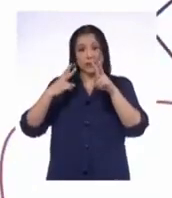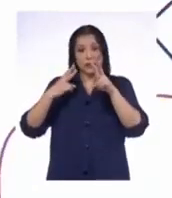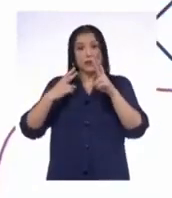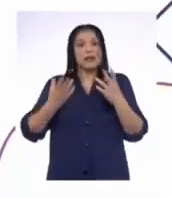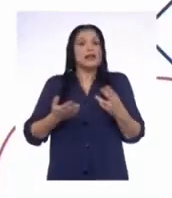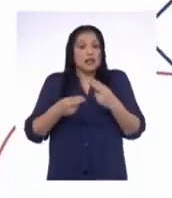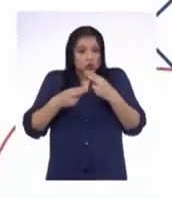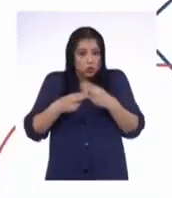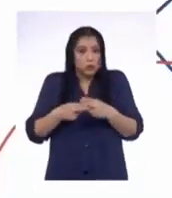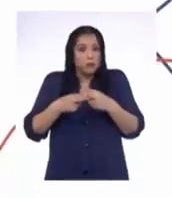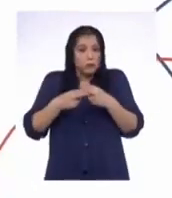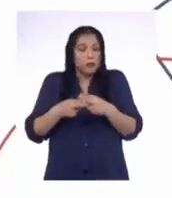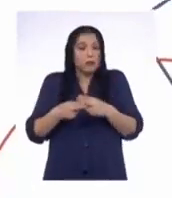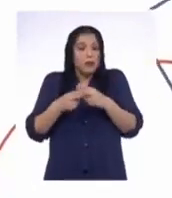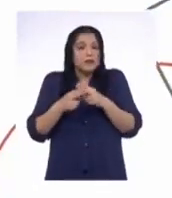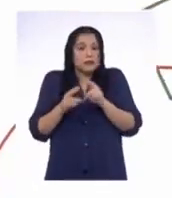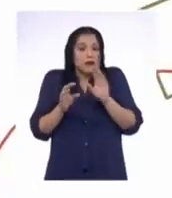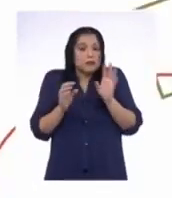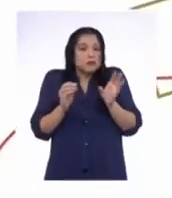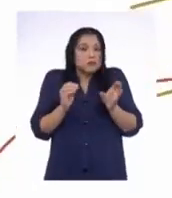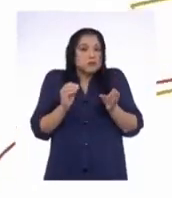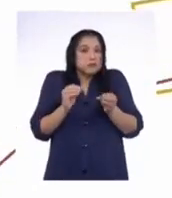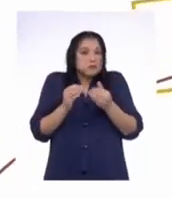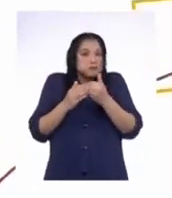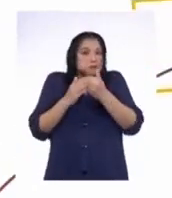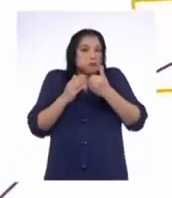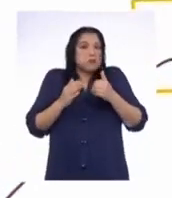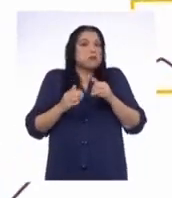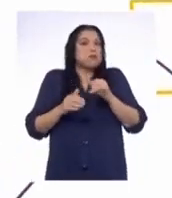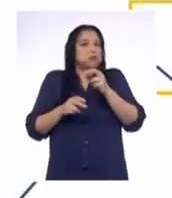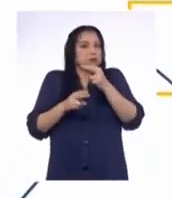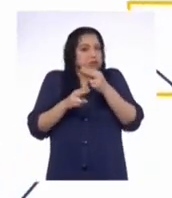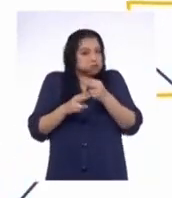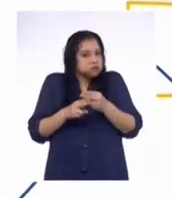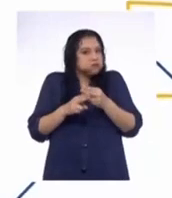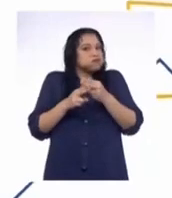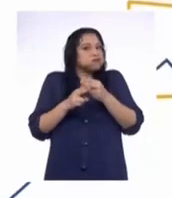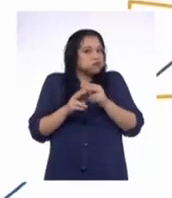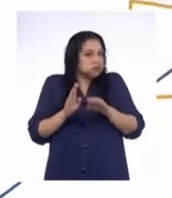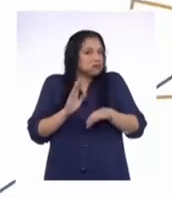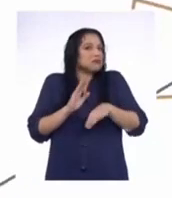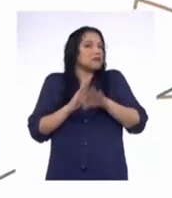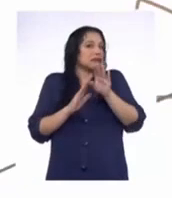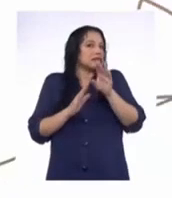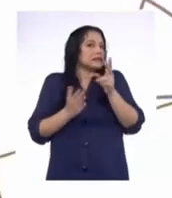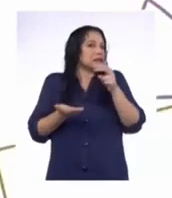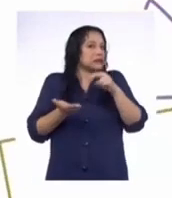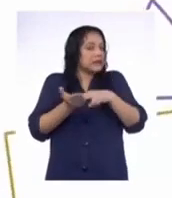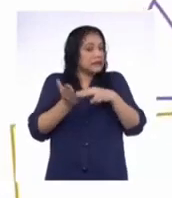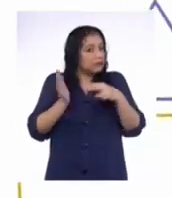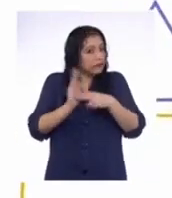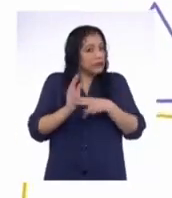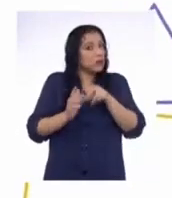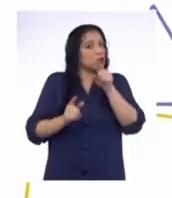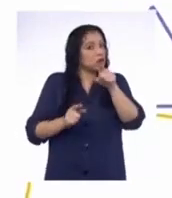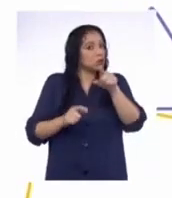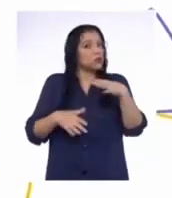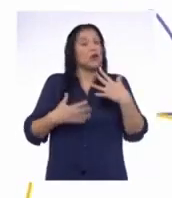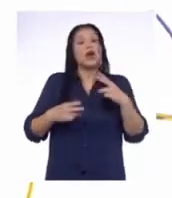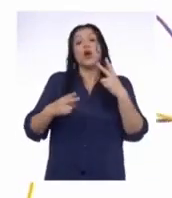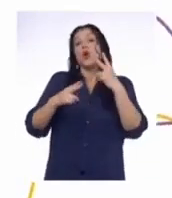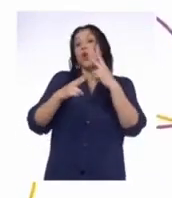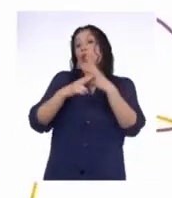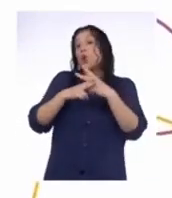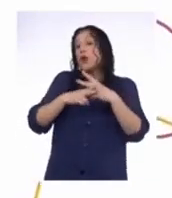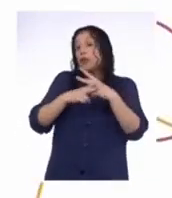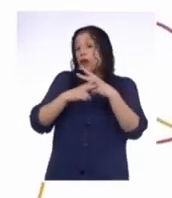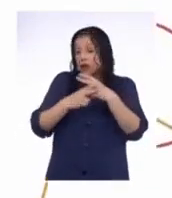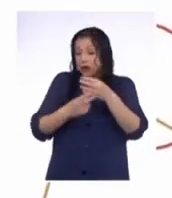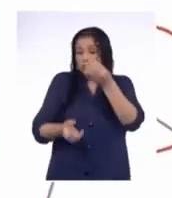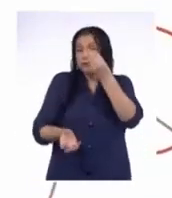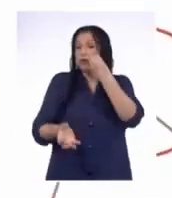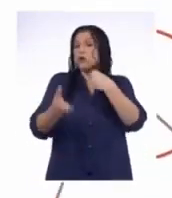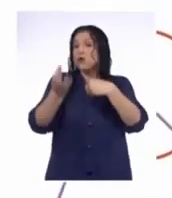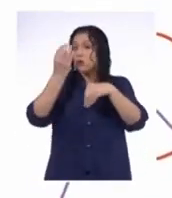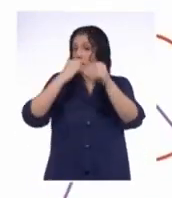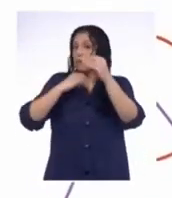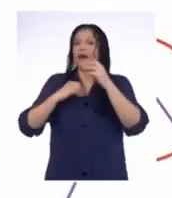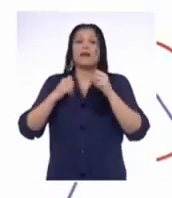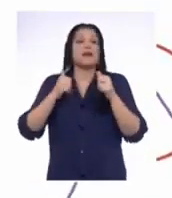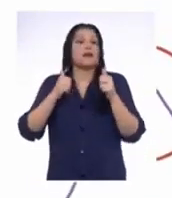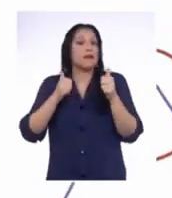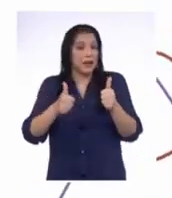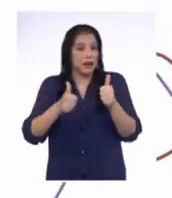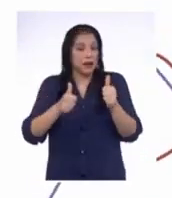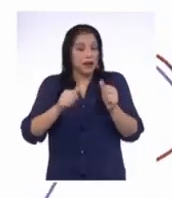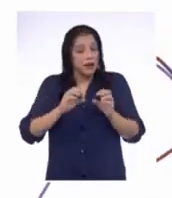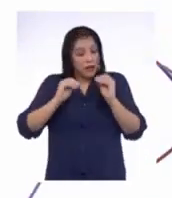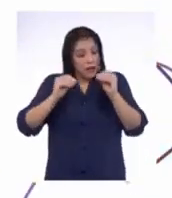se encuentra en preobesidad o sobrepeso, lo cual implica tomar en cuenta una adecuada alimentación y